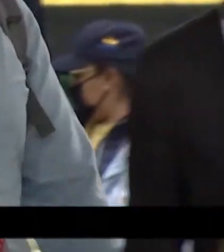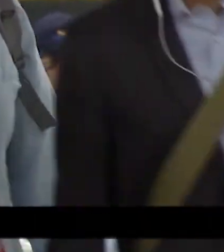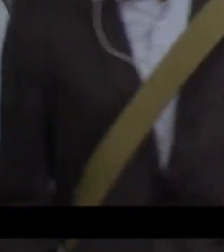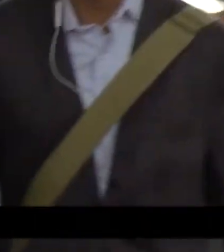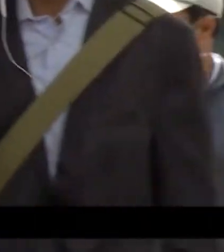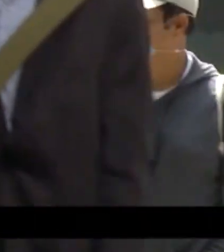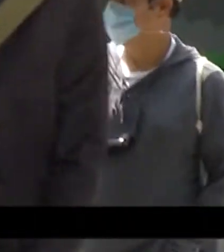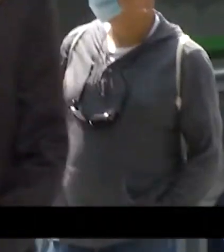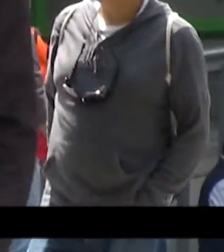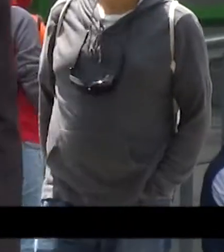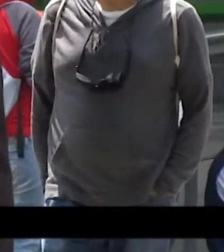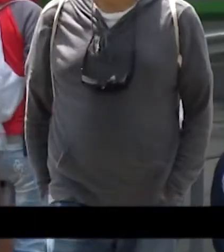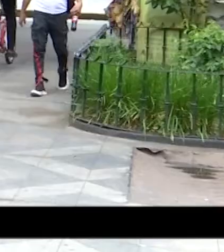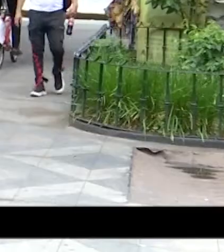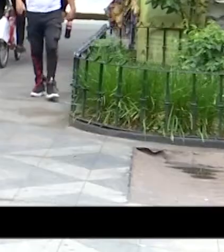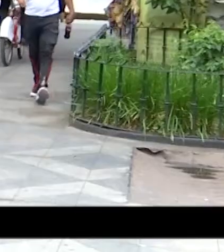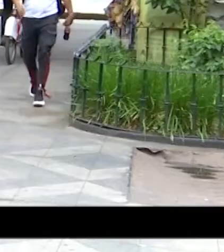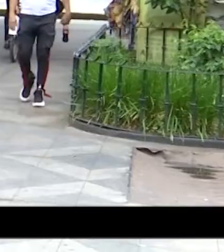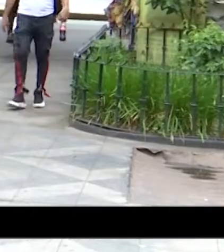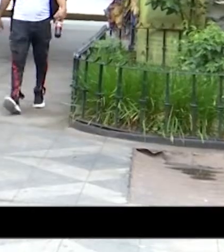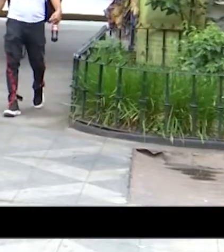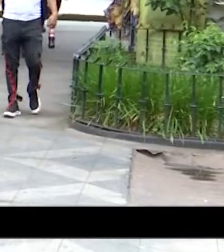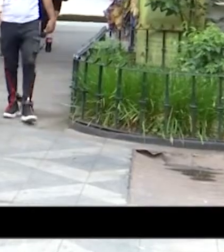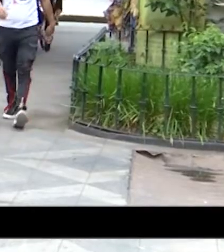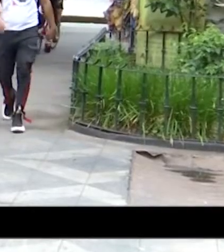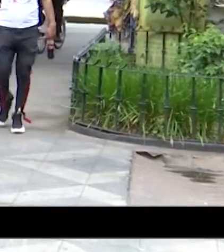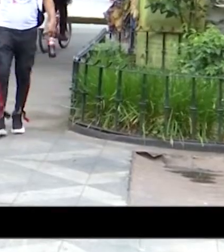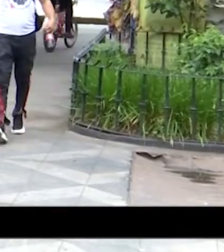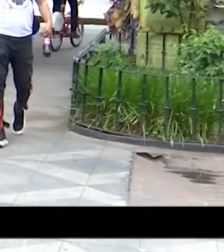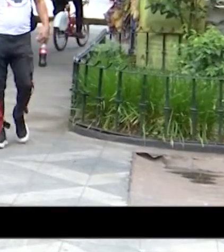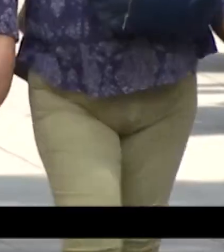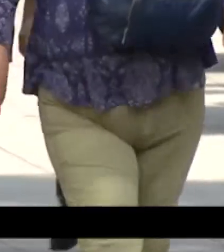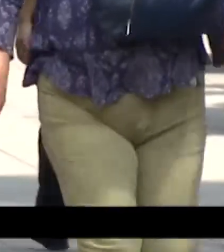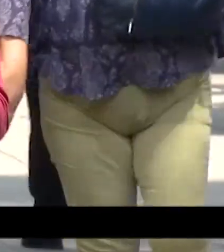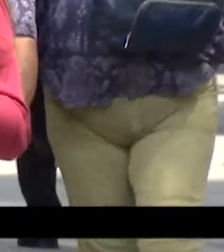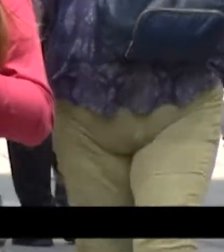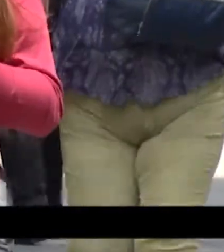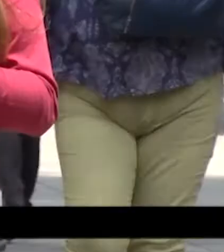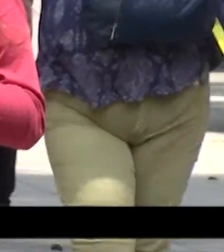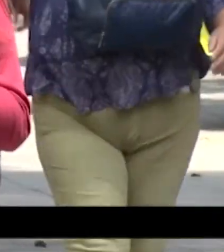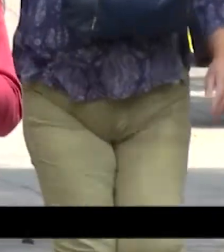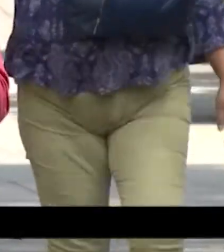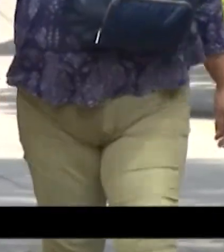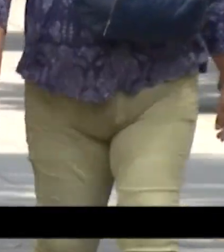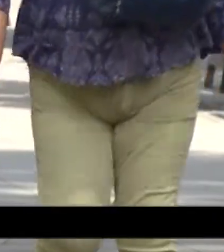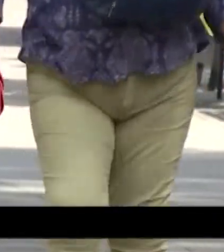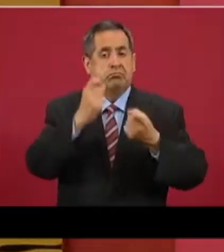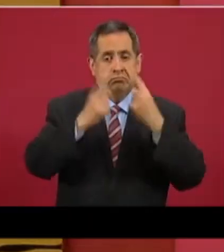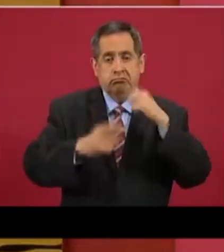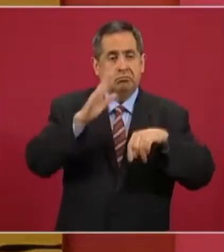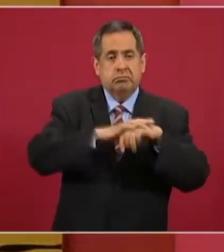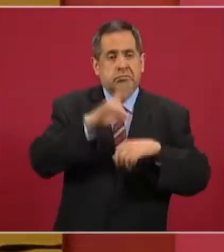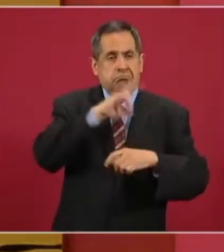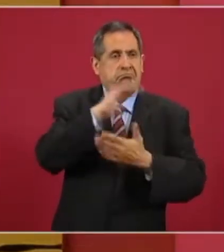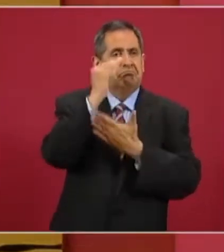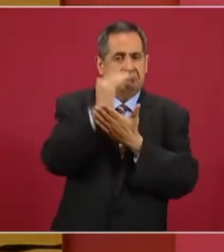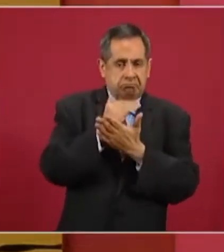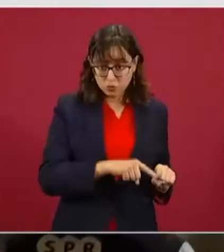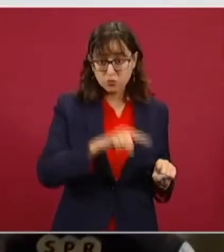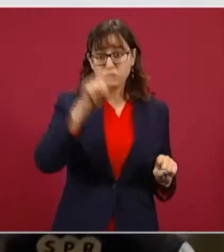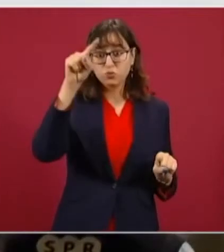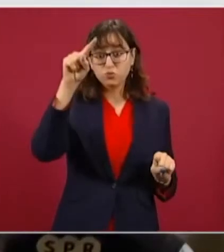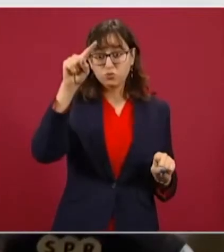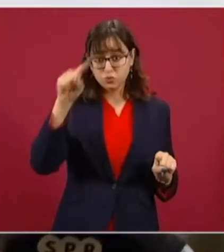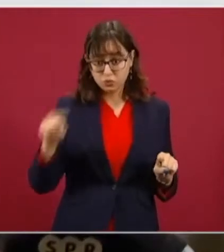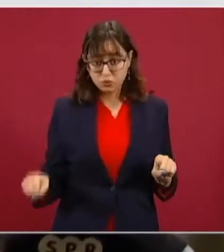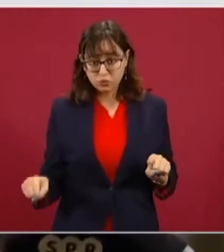No se debe bajar la guardia. Para evitar un rebrote de COVID-19, las autoridades llamaron a la población